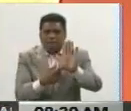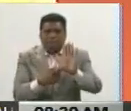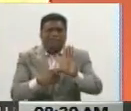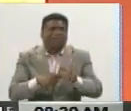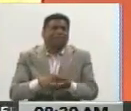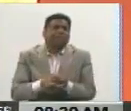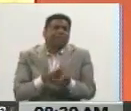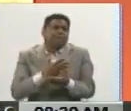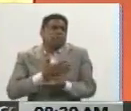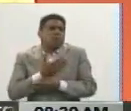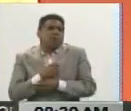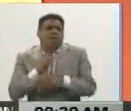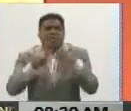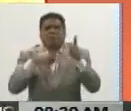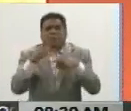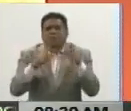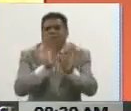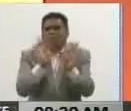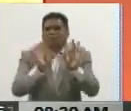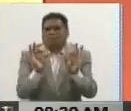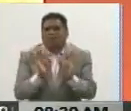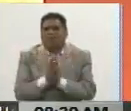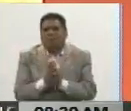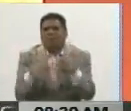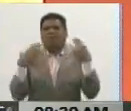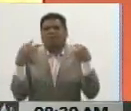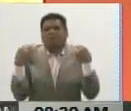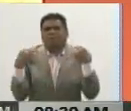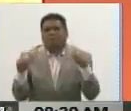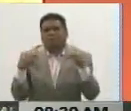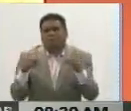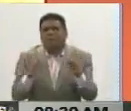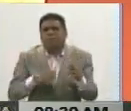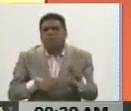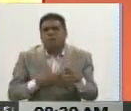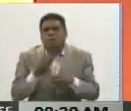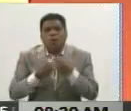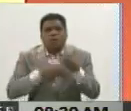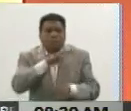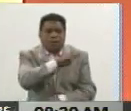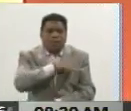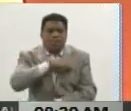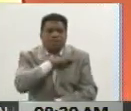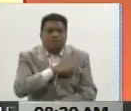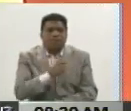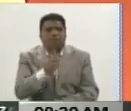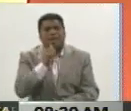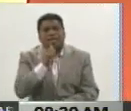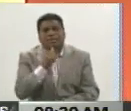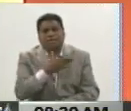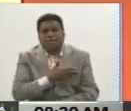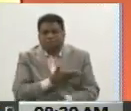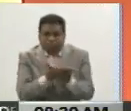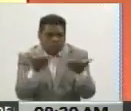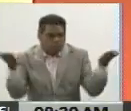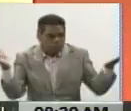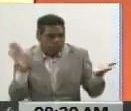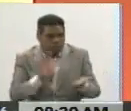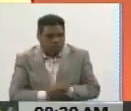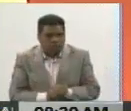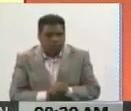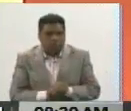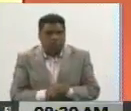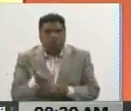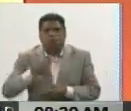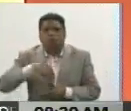de no seguirse reproduciendo de manera natural, podamos hacerlo con misión. Para quienes deseen pues contribuir, abiertos